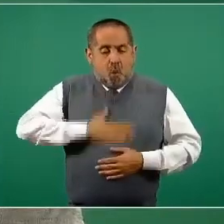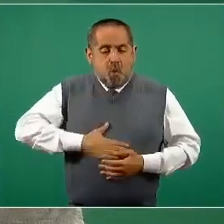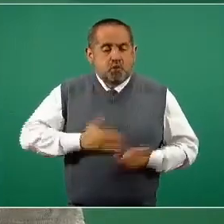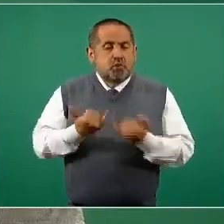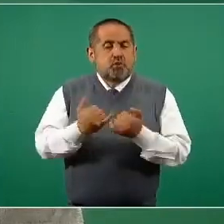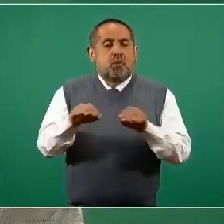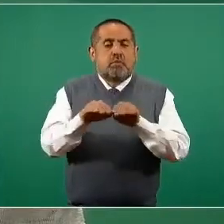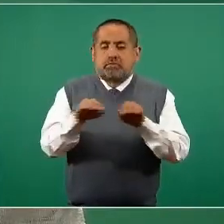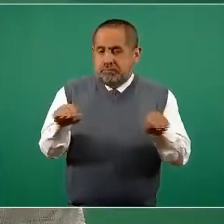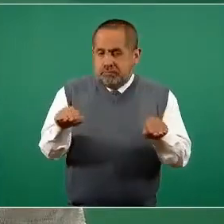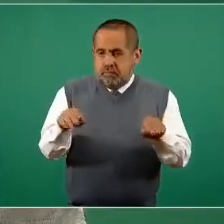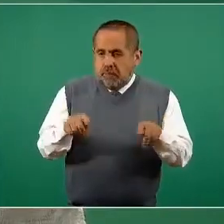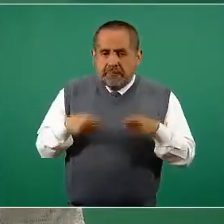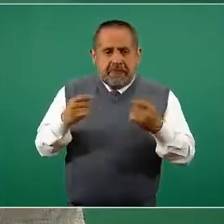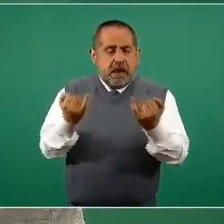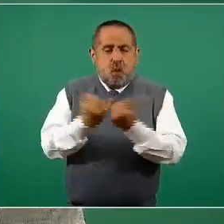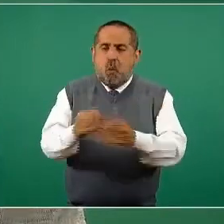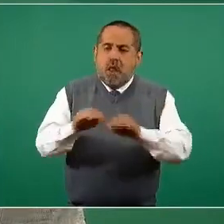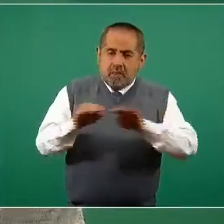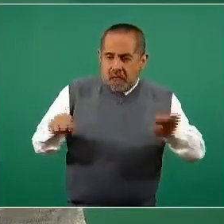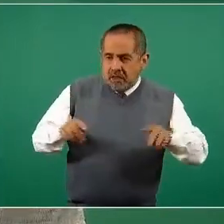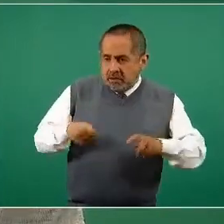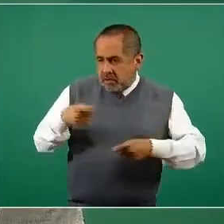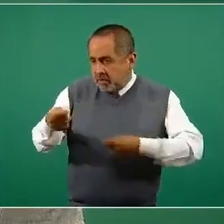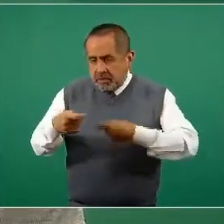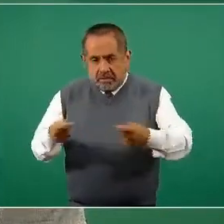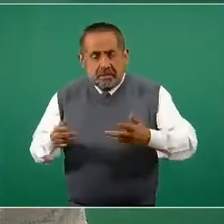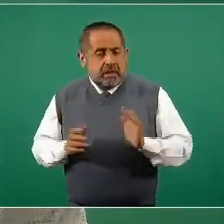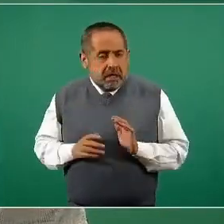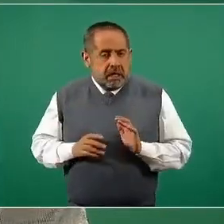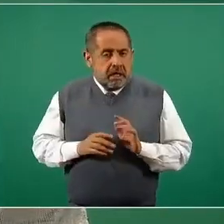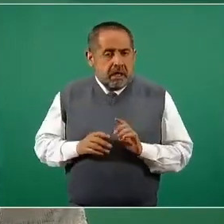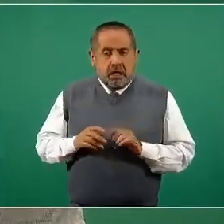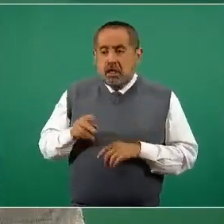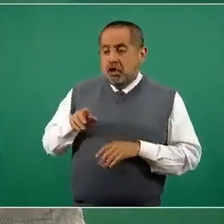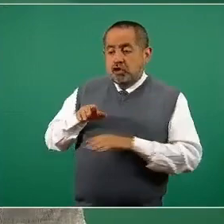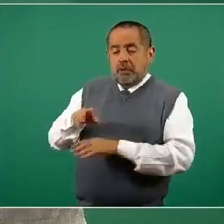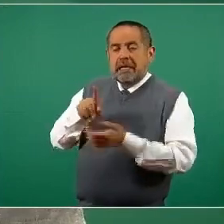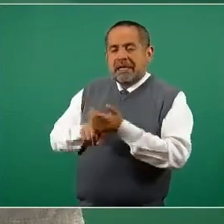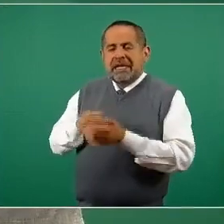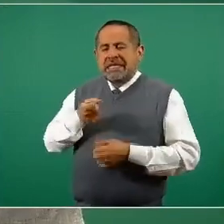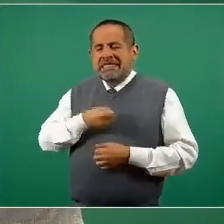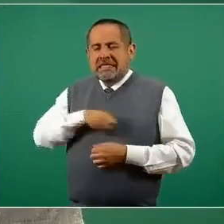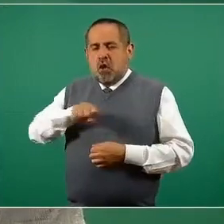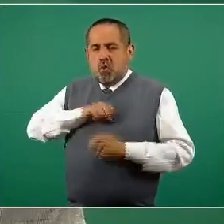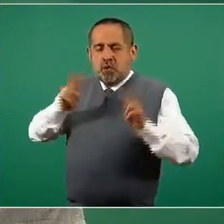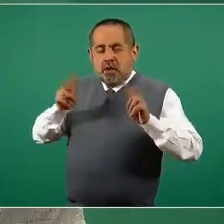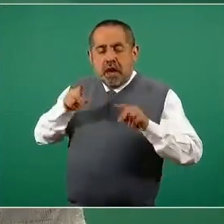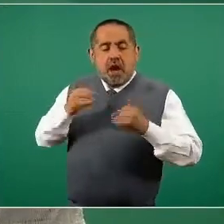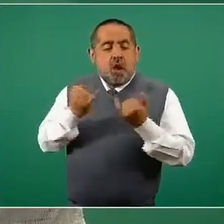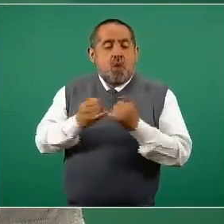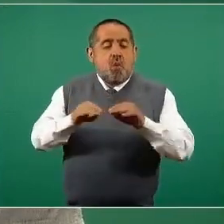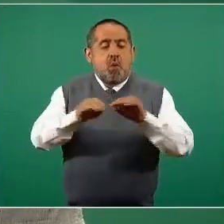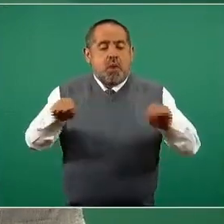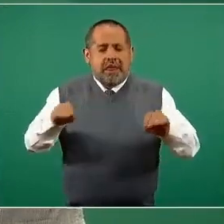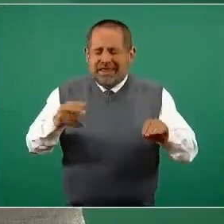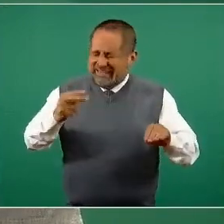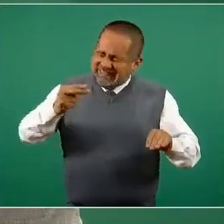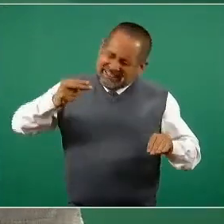la equidad, la igualdad. La igualdad, cuando uno la ve desde la perspectiva de salud pública, es un elemento